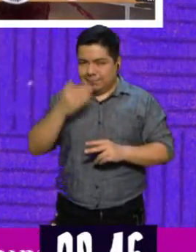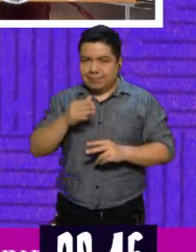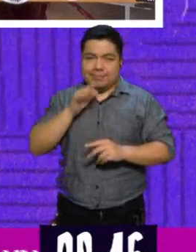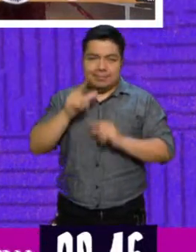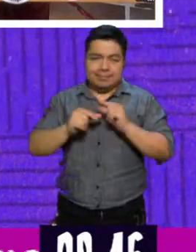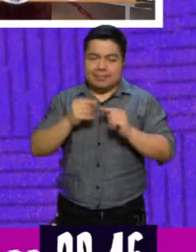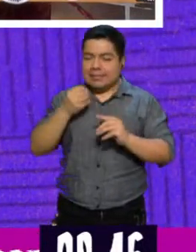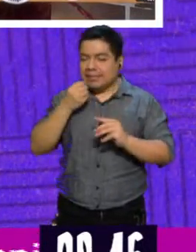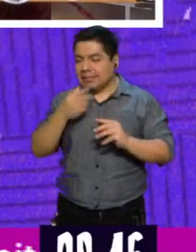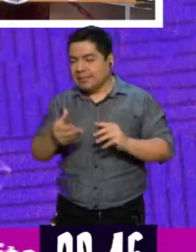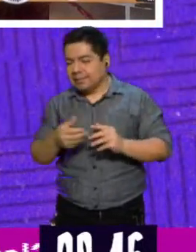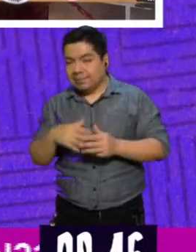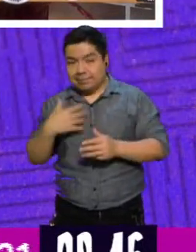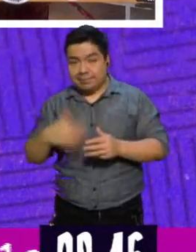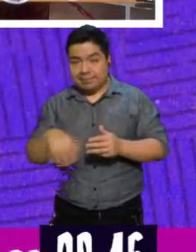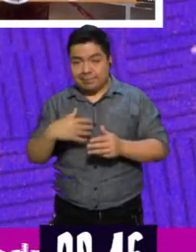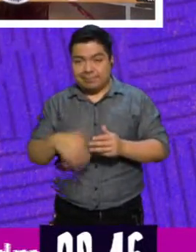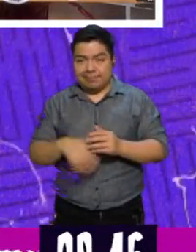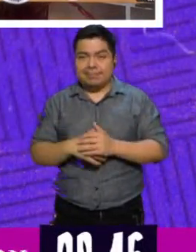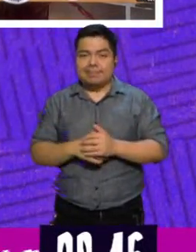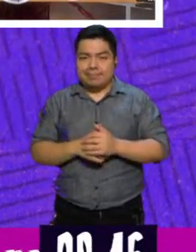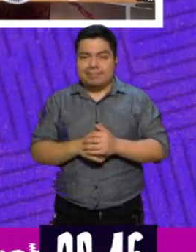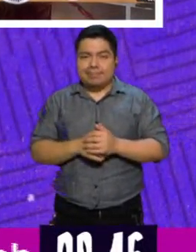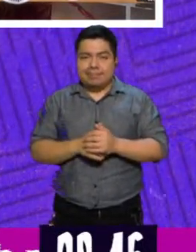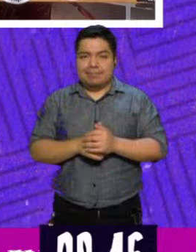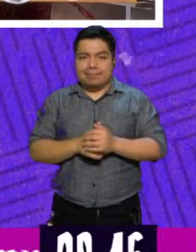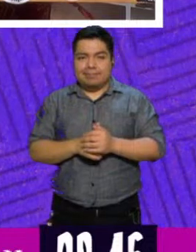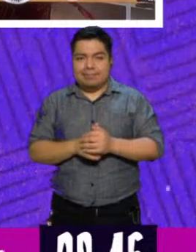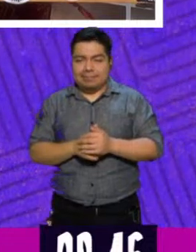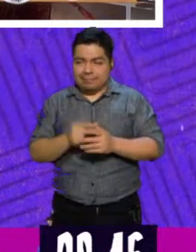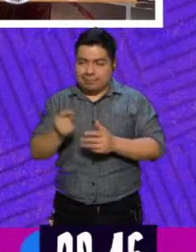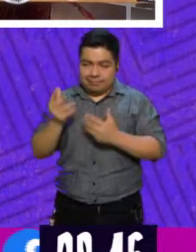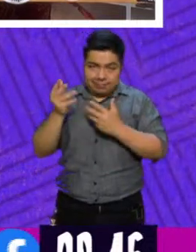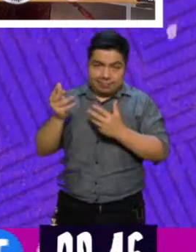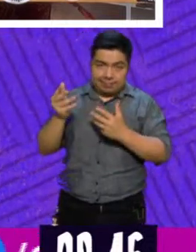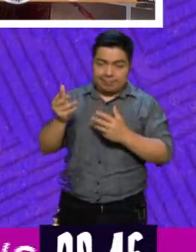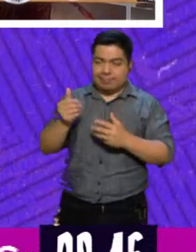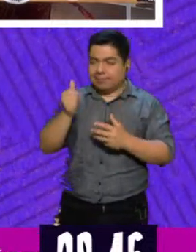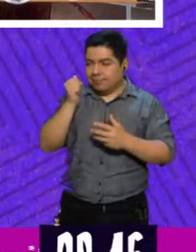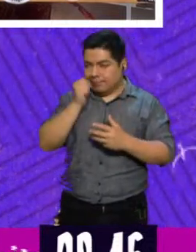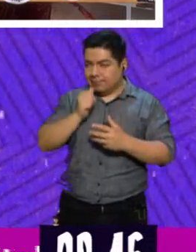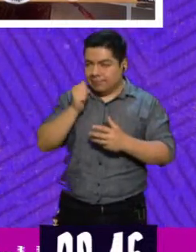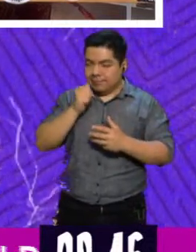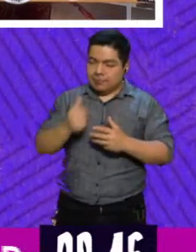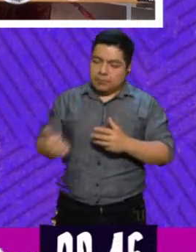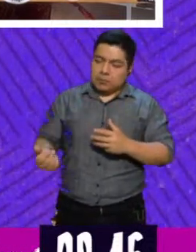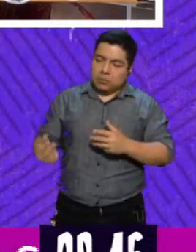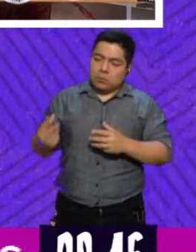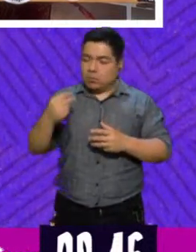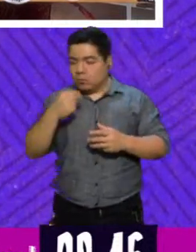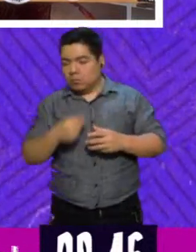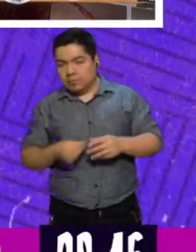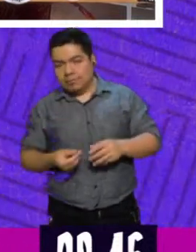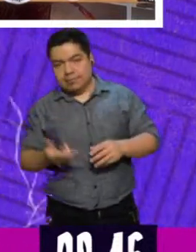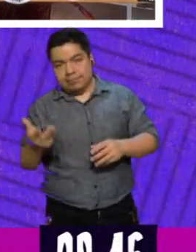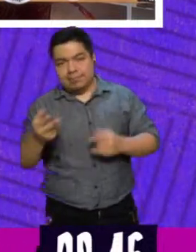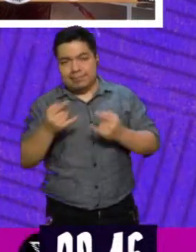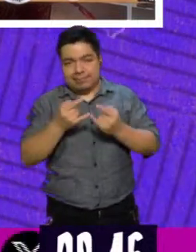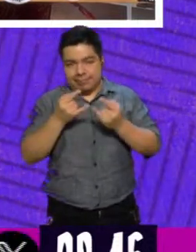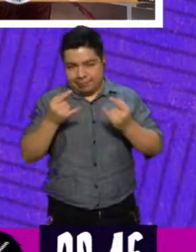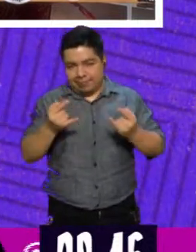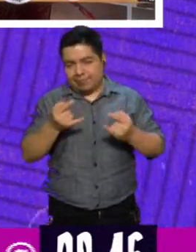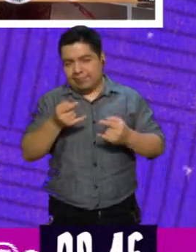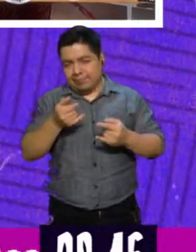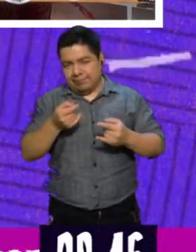se le cayeron Pues, ¿cómo no? Se le cayeron los chones. Le dijo siempre no. Pues esta es un poco la historia